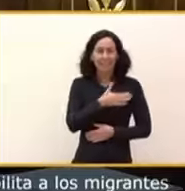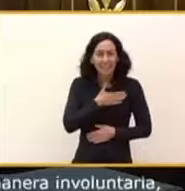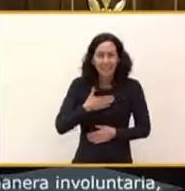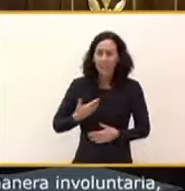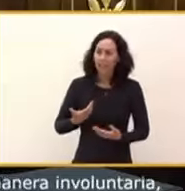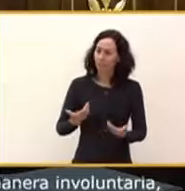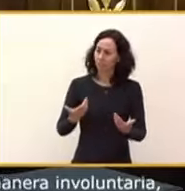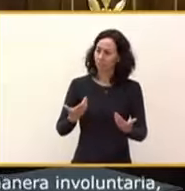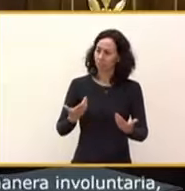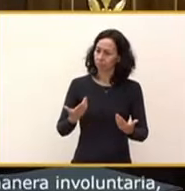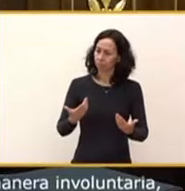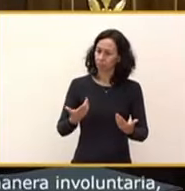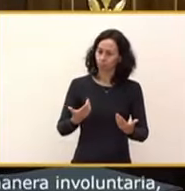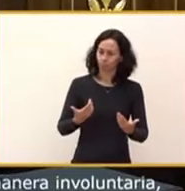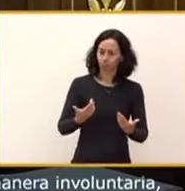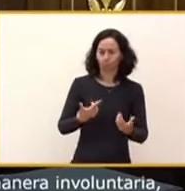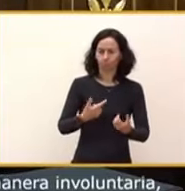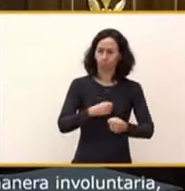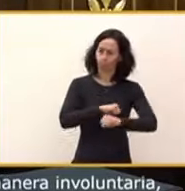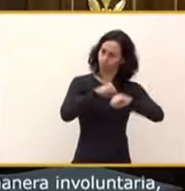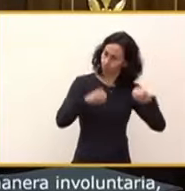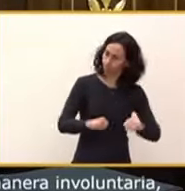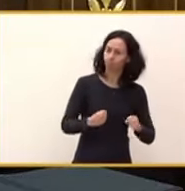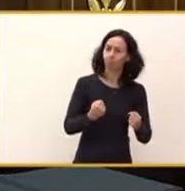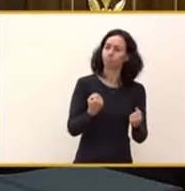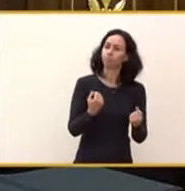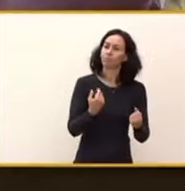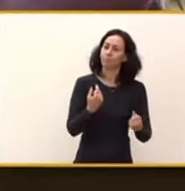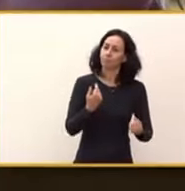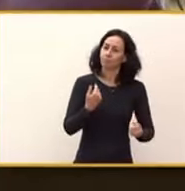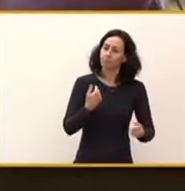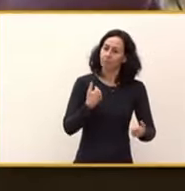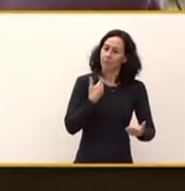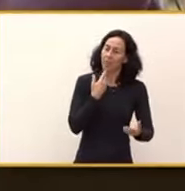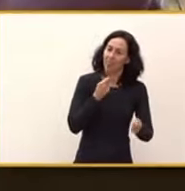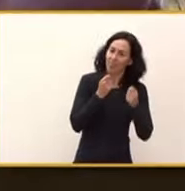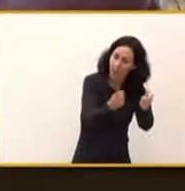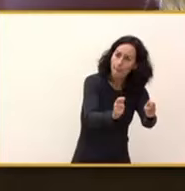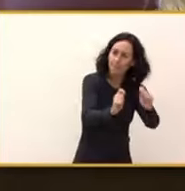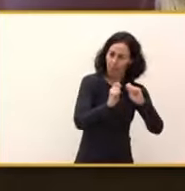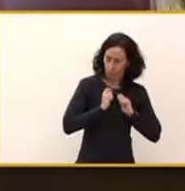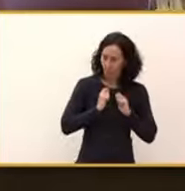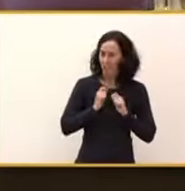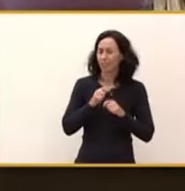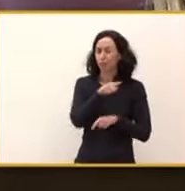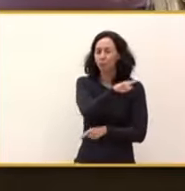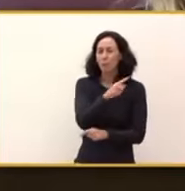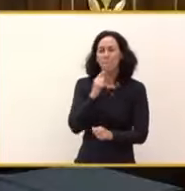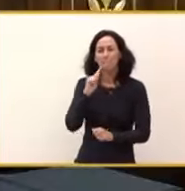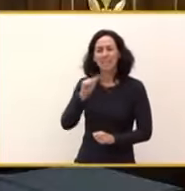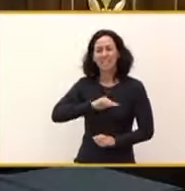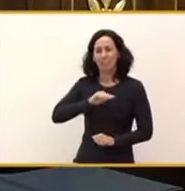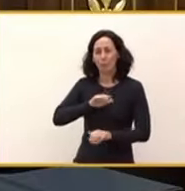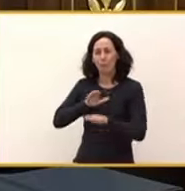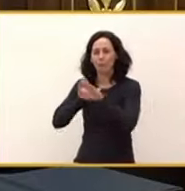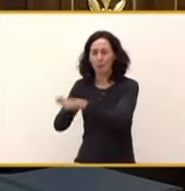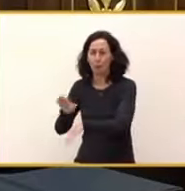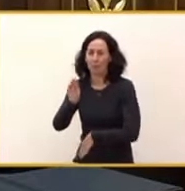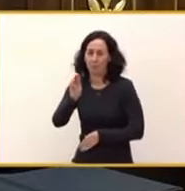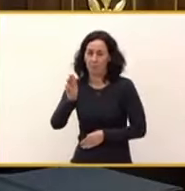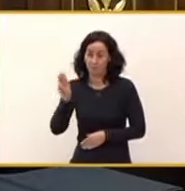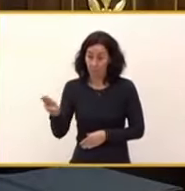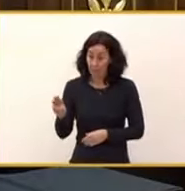menos puede hablar, joder? ¿Por qué se mete con el currículum de Abascal? Pero si él se fue a estudiar ahí al Escorial, que nos